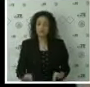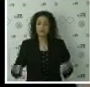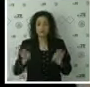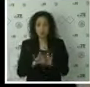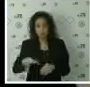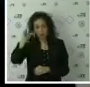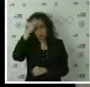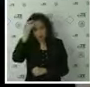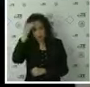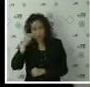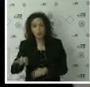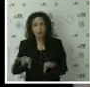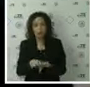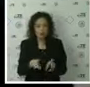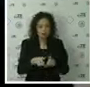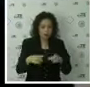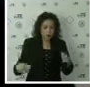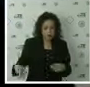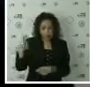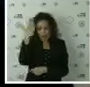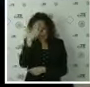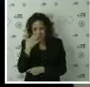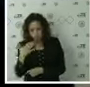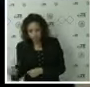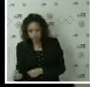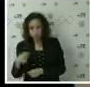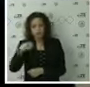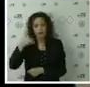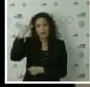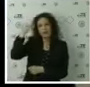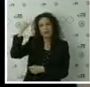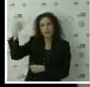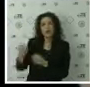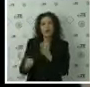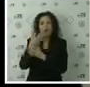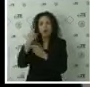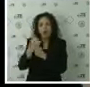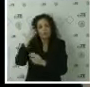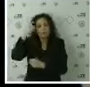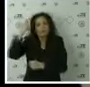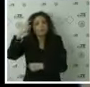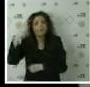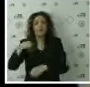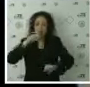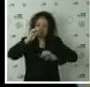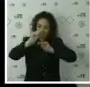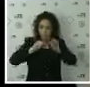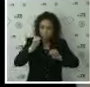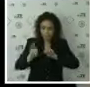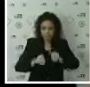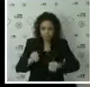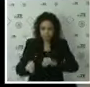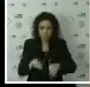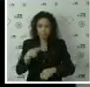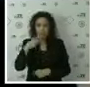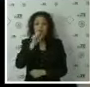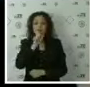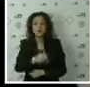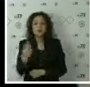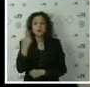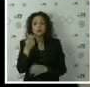desarrollar habilidades para el trabajo, enriquecer nuestro ingenio y creatividad, pero también Es necesario ser críticos de